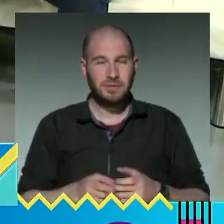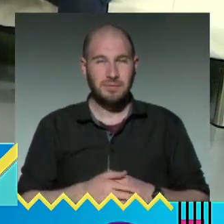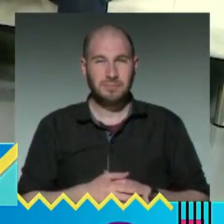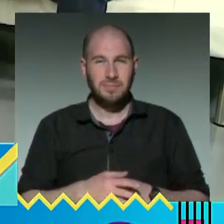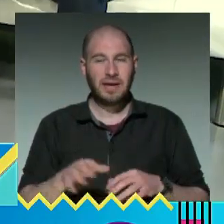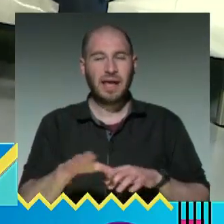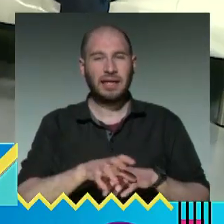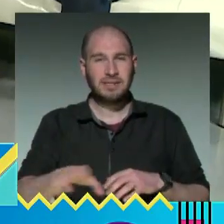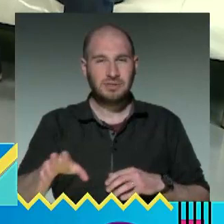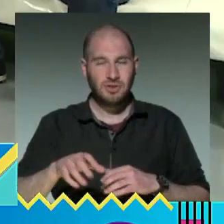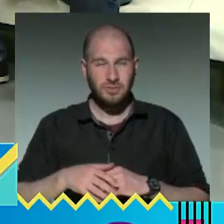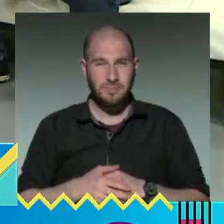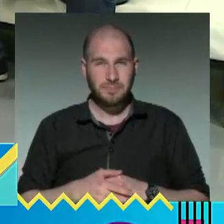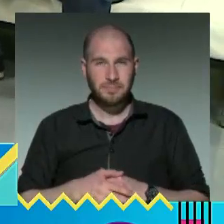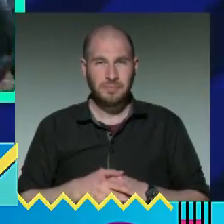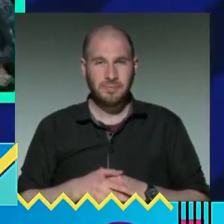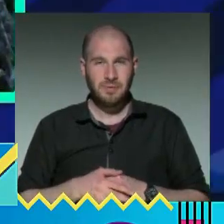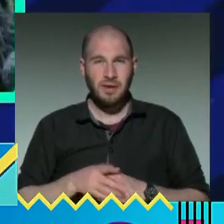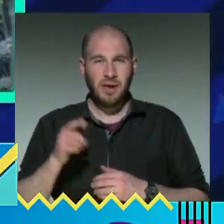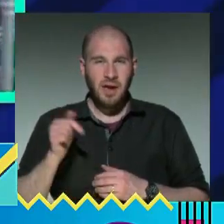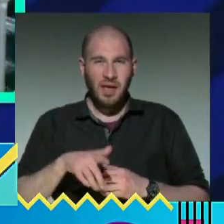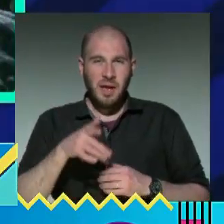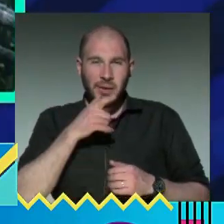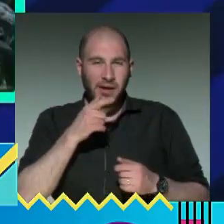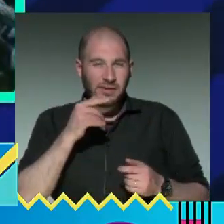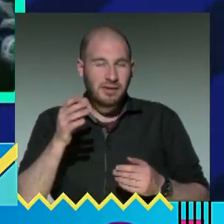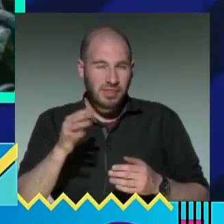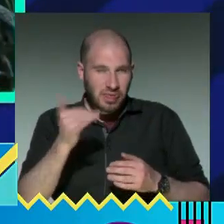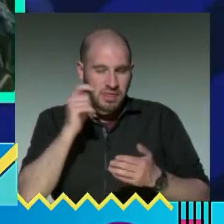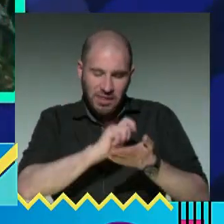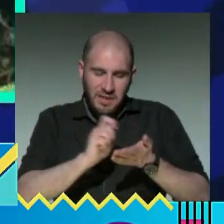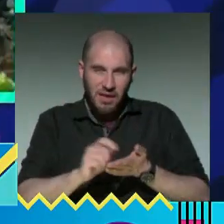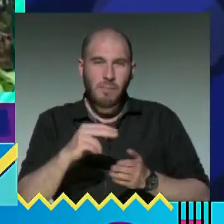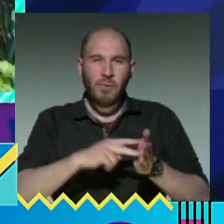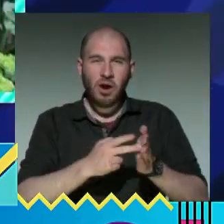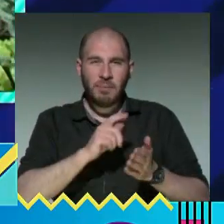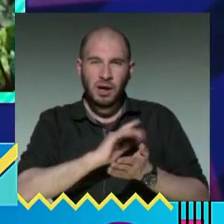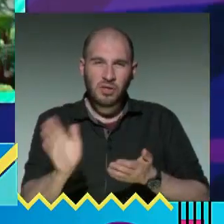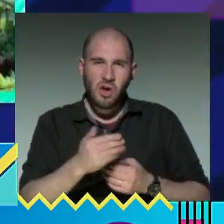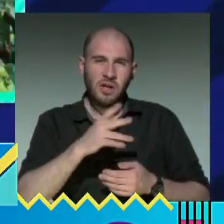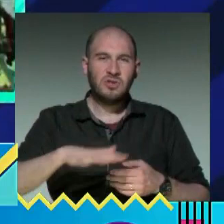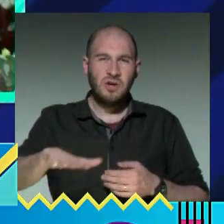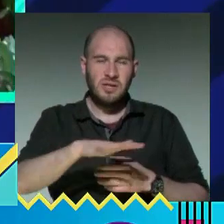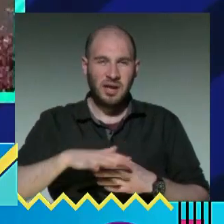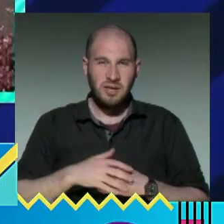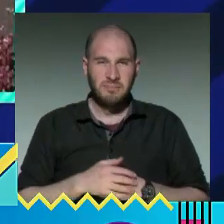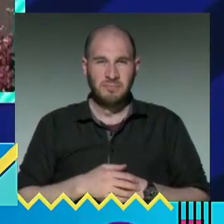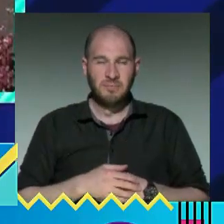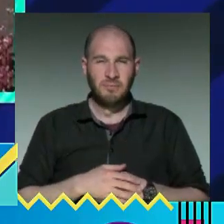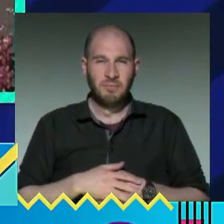el extensionista hace un poco de esa caja de resonancia de todos estos problemas sociales en los que